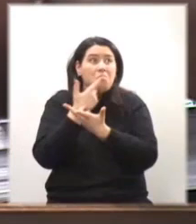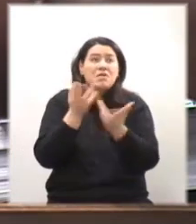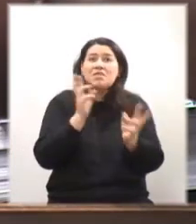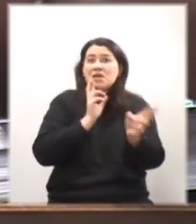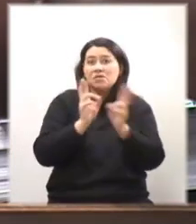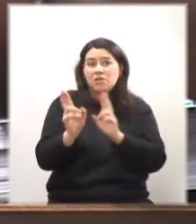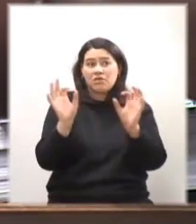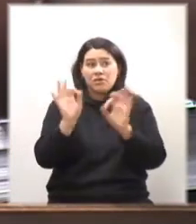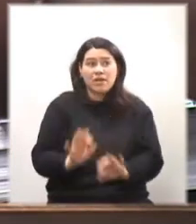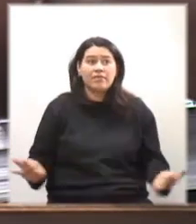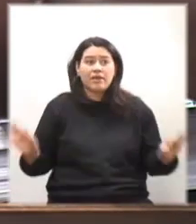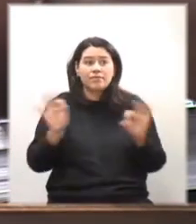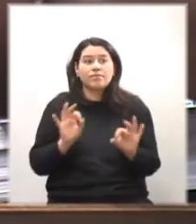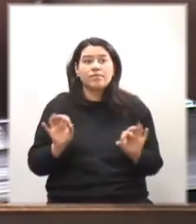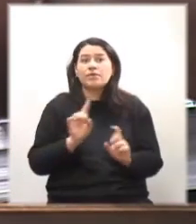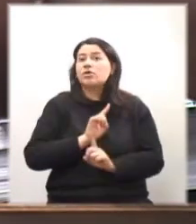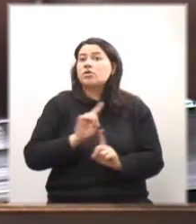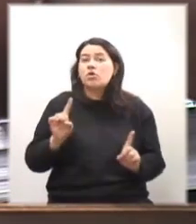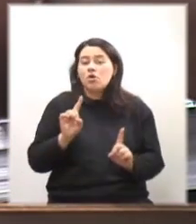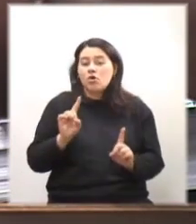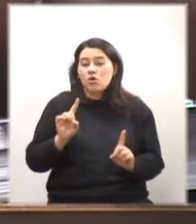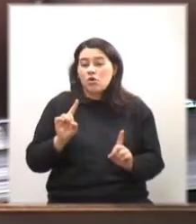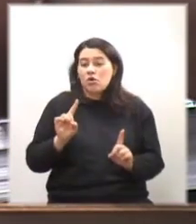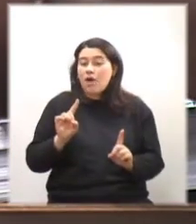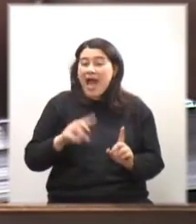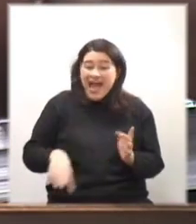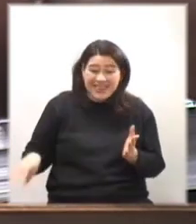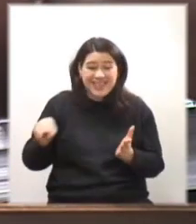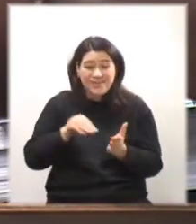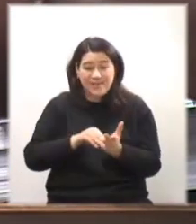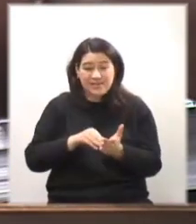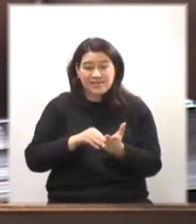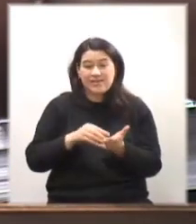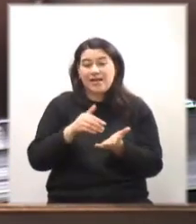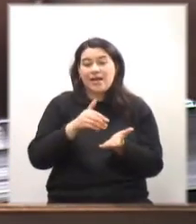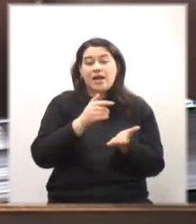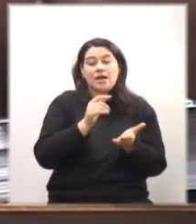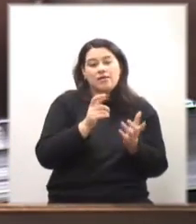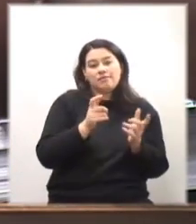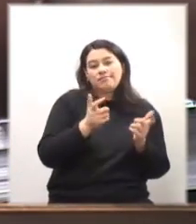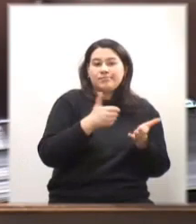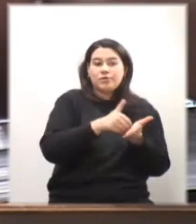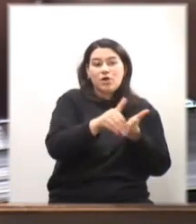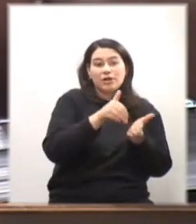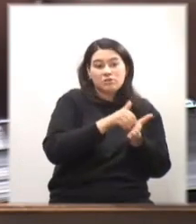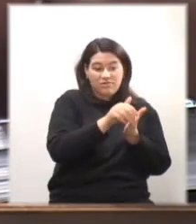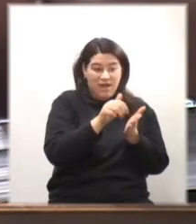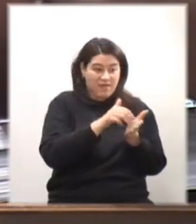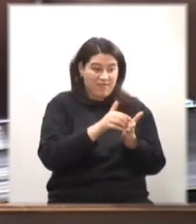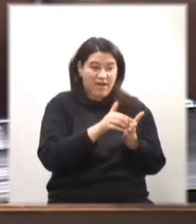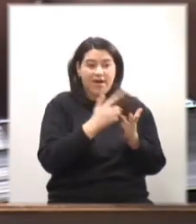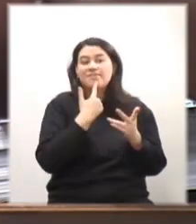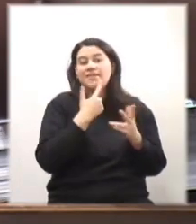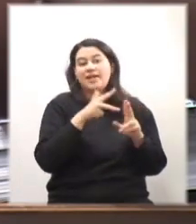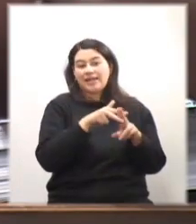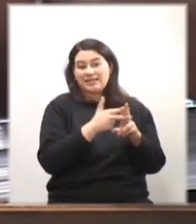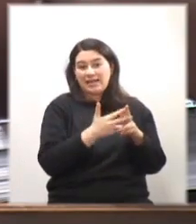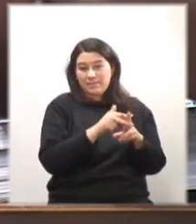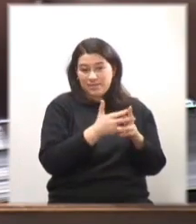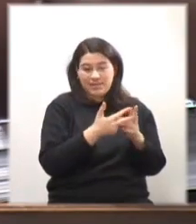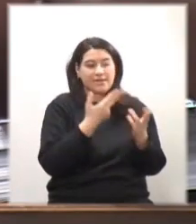muestran resultados. No conformes con lo anterior, el saldo restante de cuando aún regían las